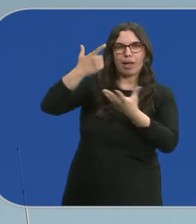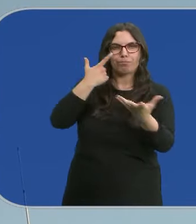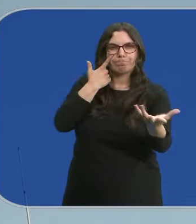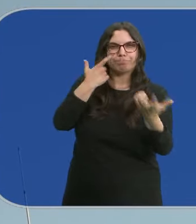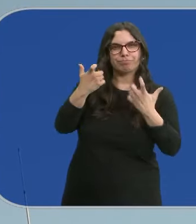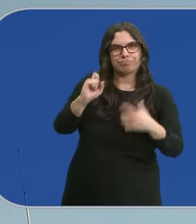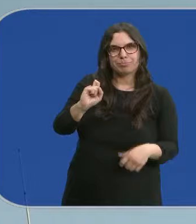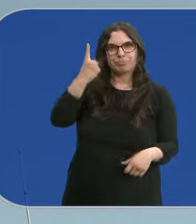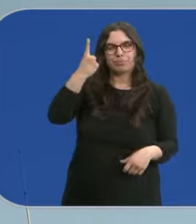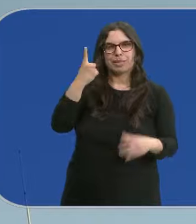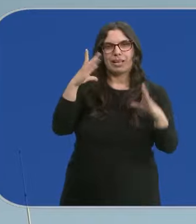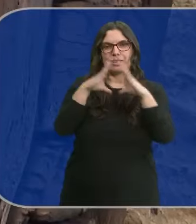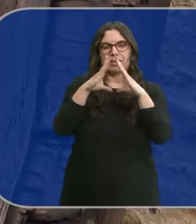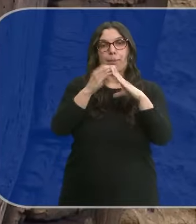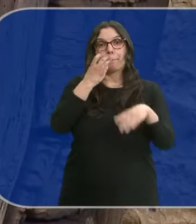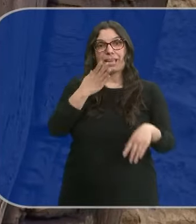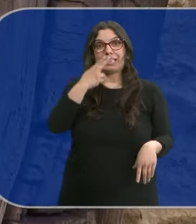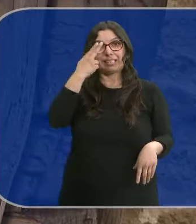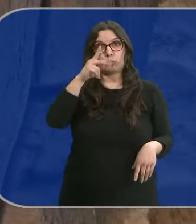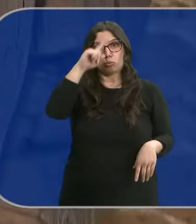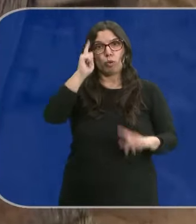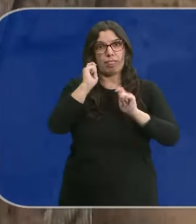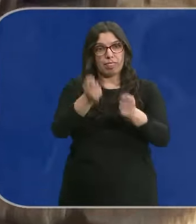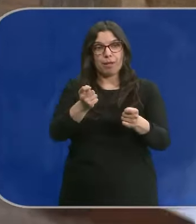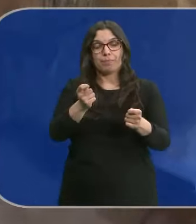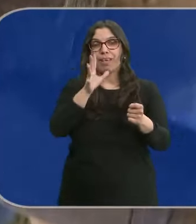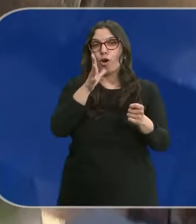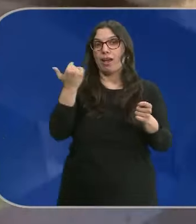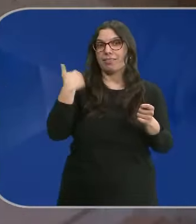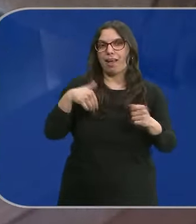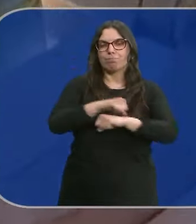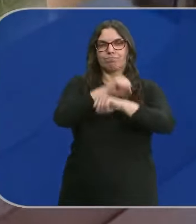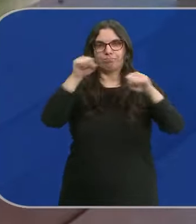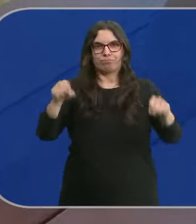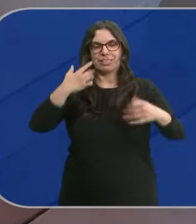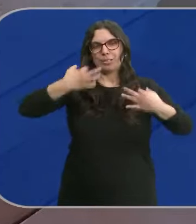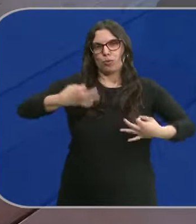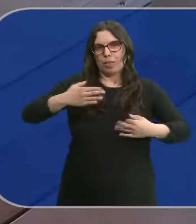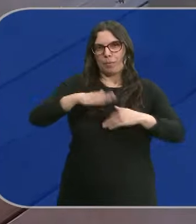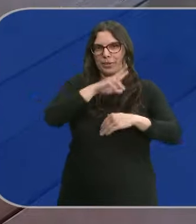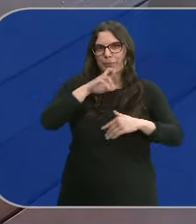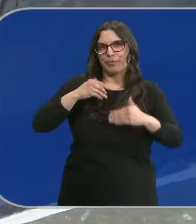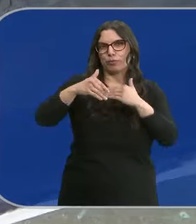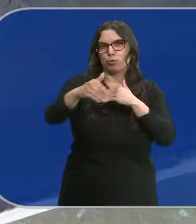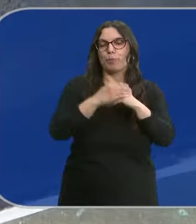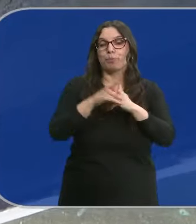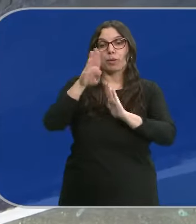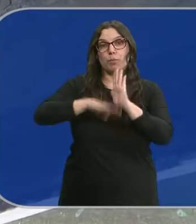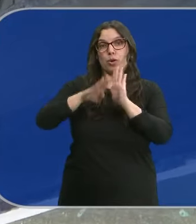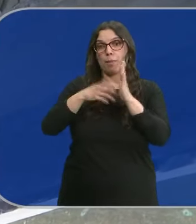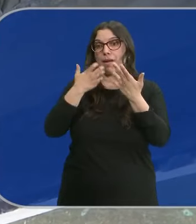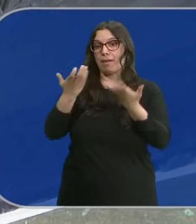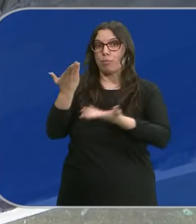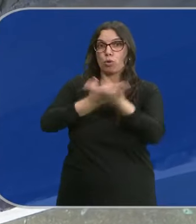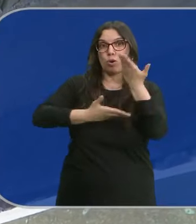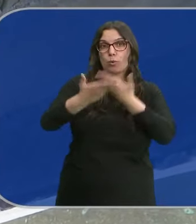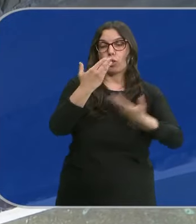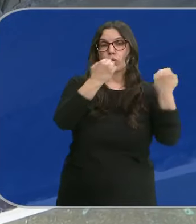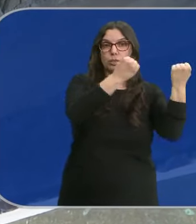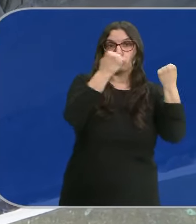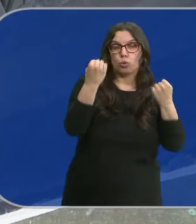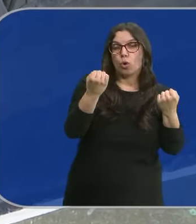destacadas de un templo declarado Bien de Interés Cultural, y ahora ya consolidado y con garantías de futuro. Este programa es un ejemplo de colaboración